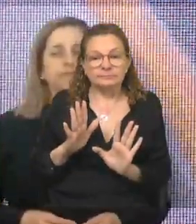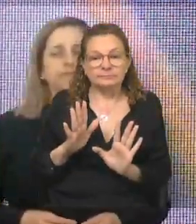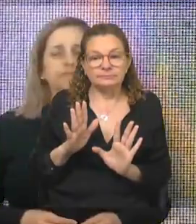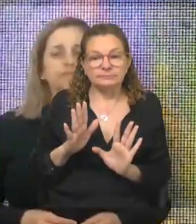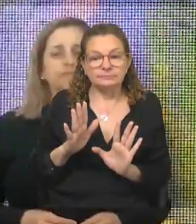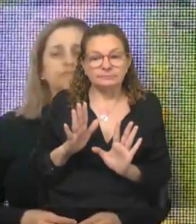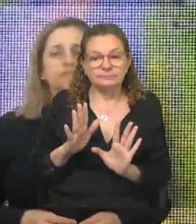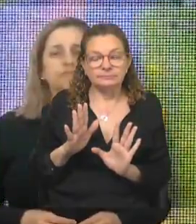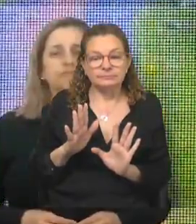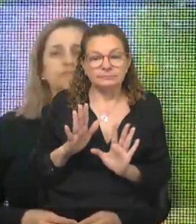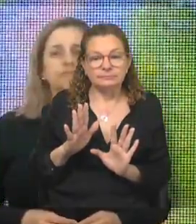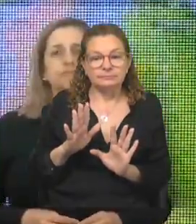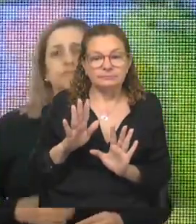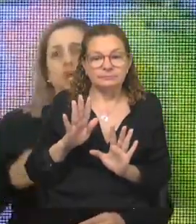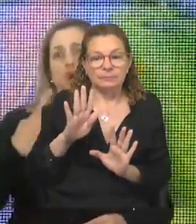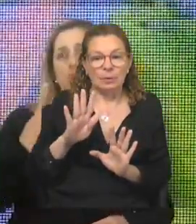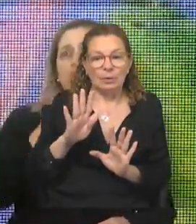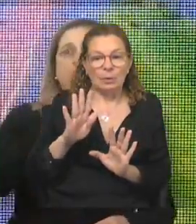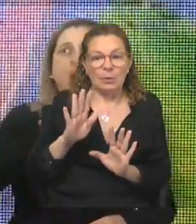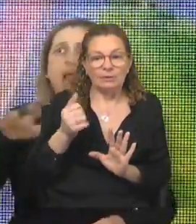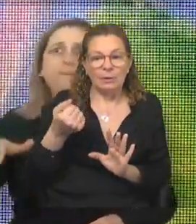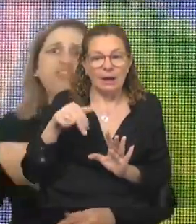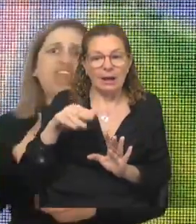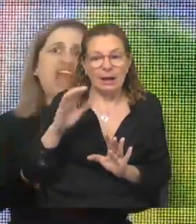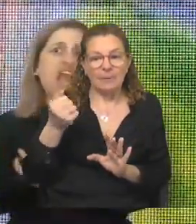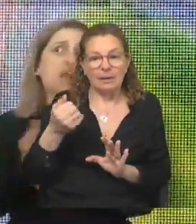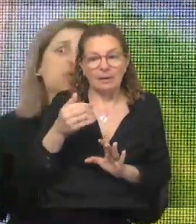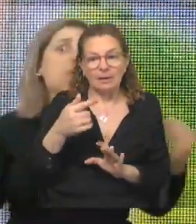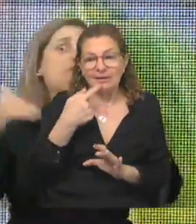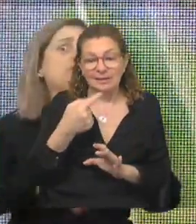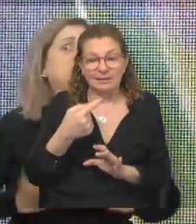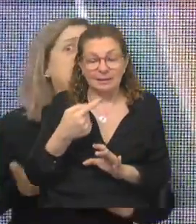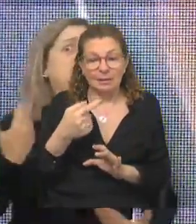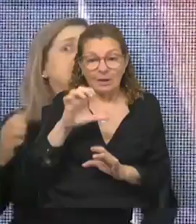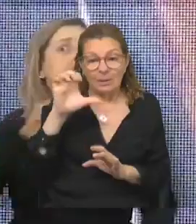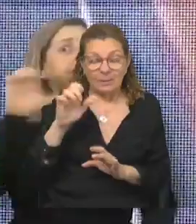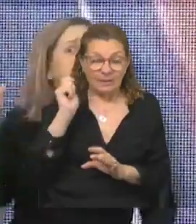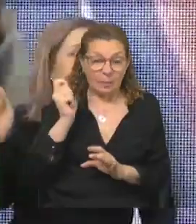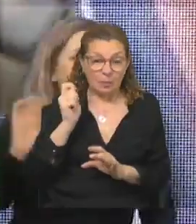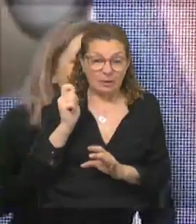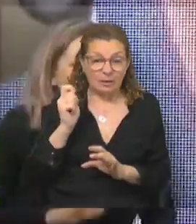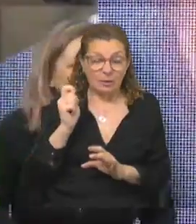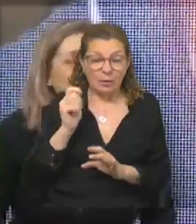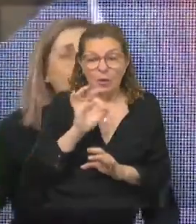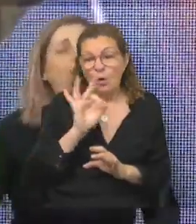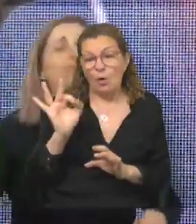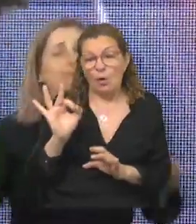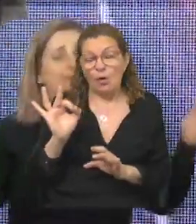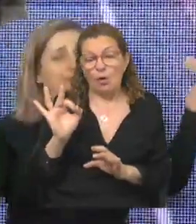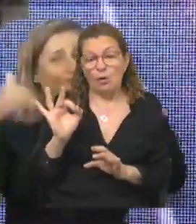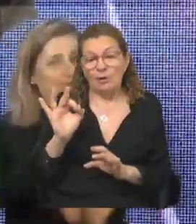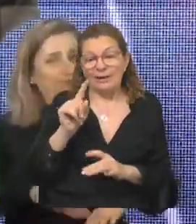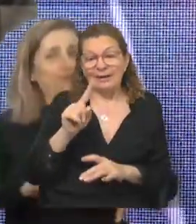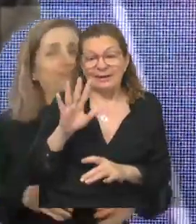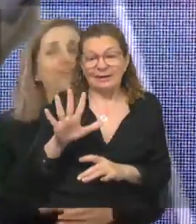e cuatro anc de cuando se fundía la empresa pública o son o son